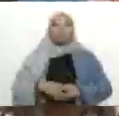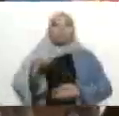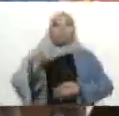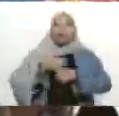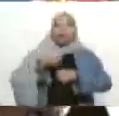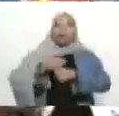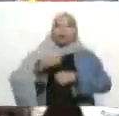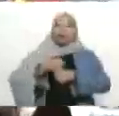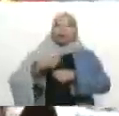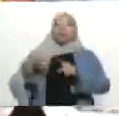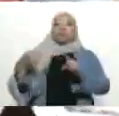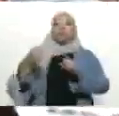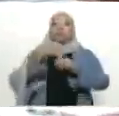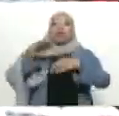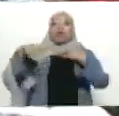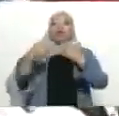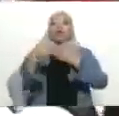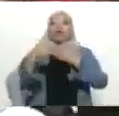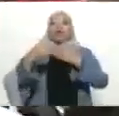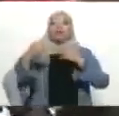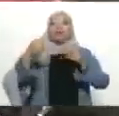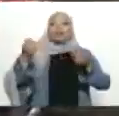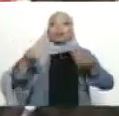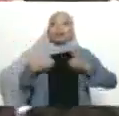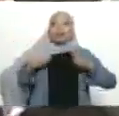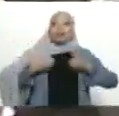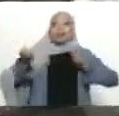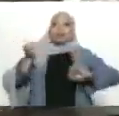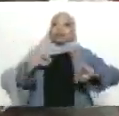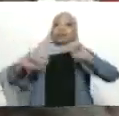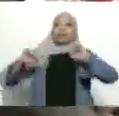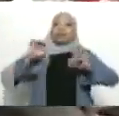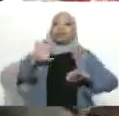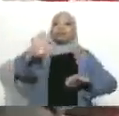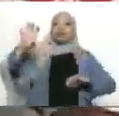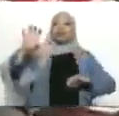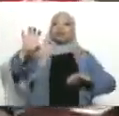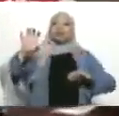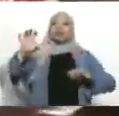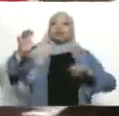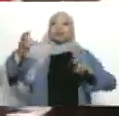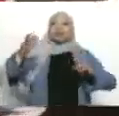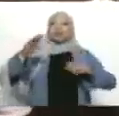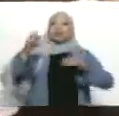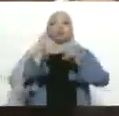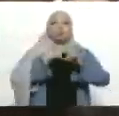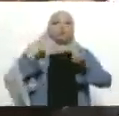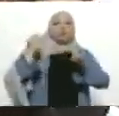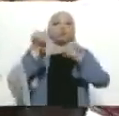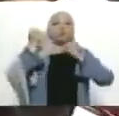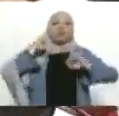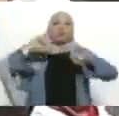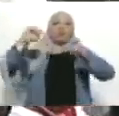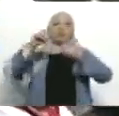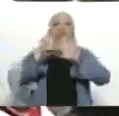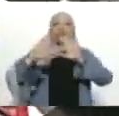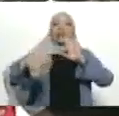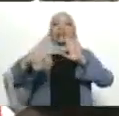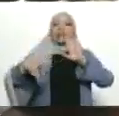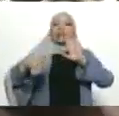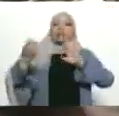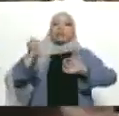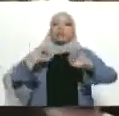compromiso de luchar hasta la vida para defender la patria, de luchar hasta la vida para defender el proyecto